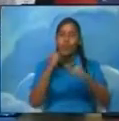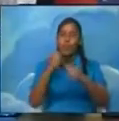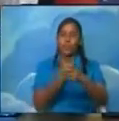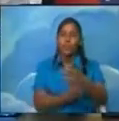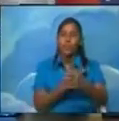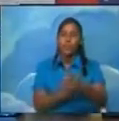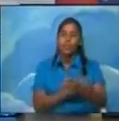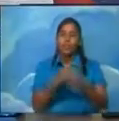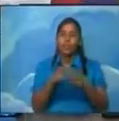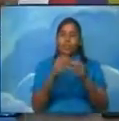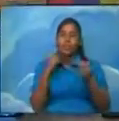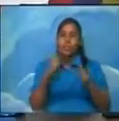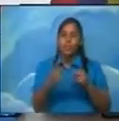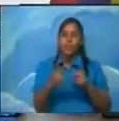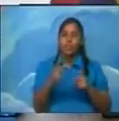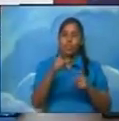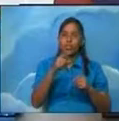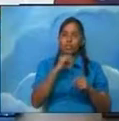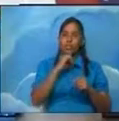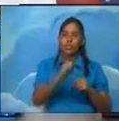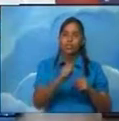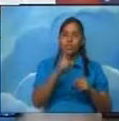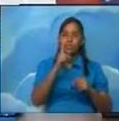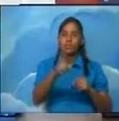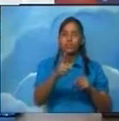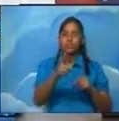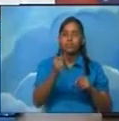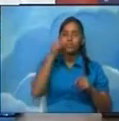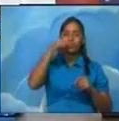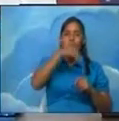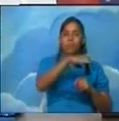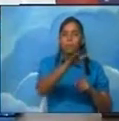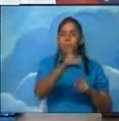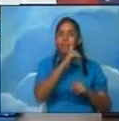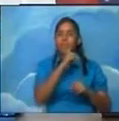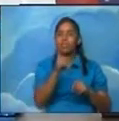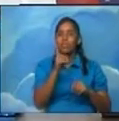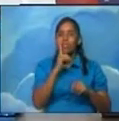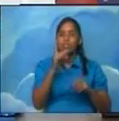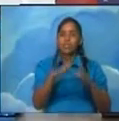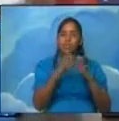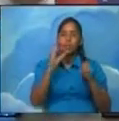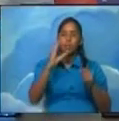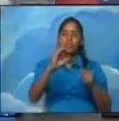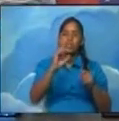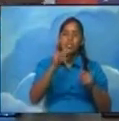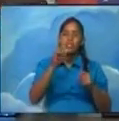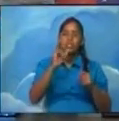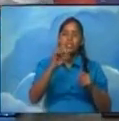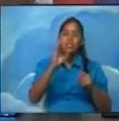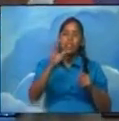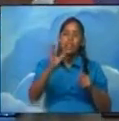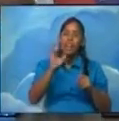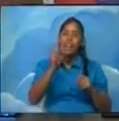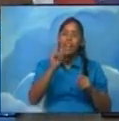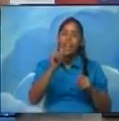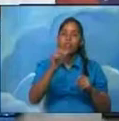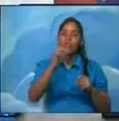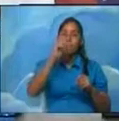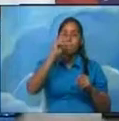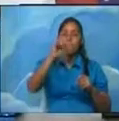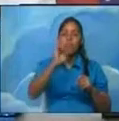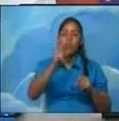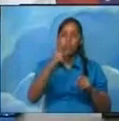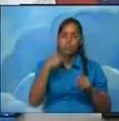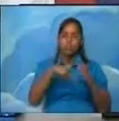amados hermanos. Eso fue en una ciudad que se llama Chiclayo. No me voy a olvidar, Chiclayo.